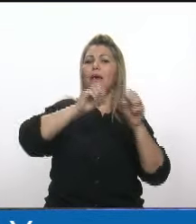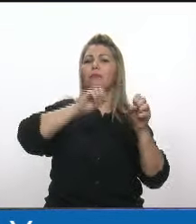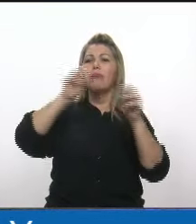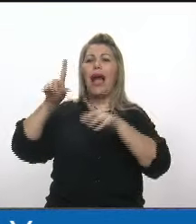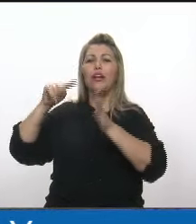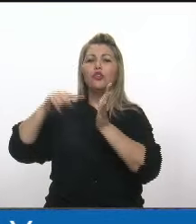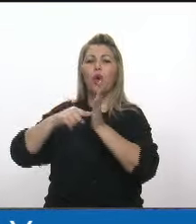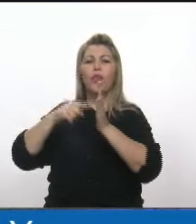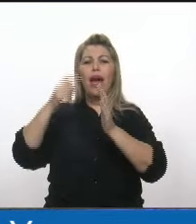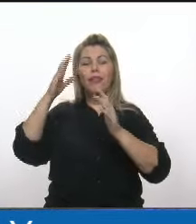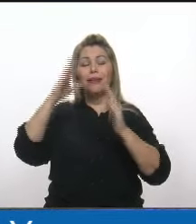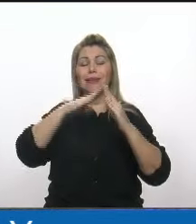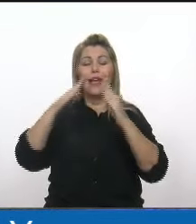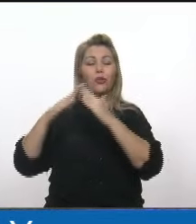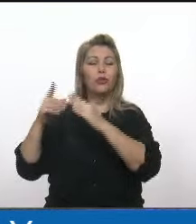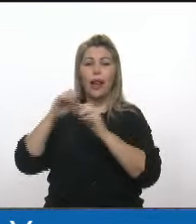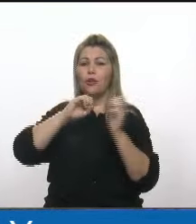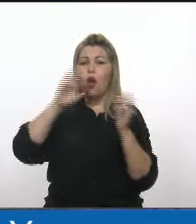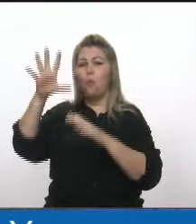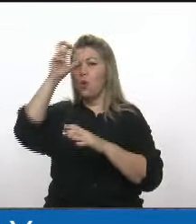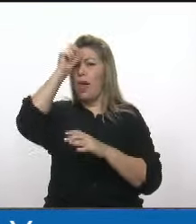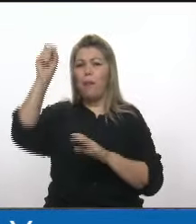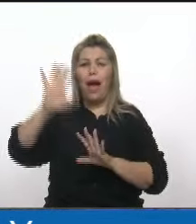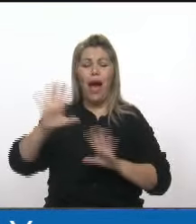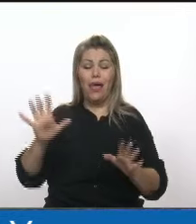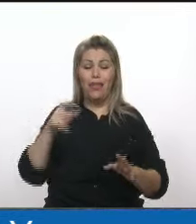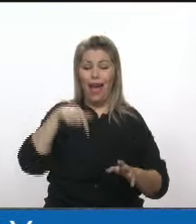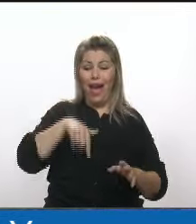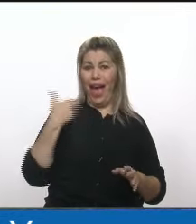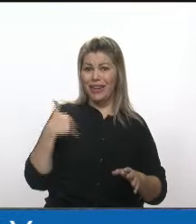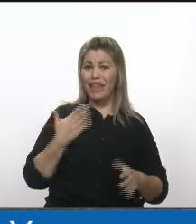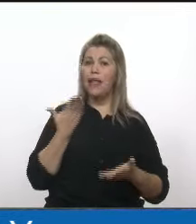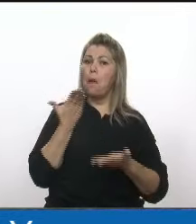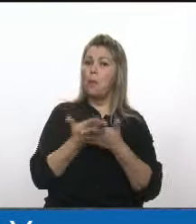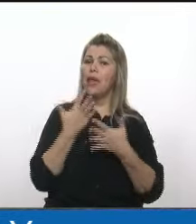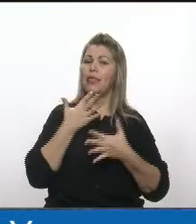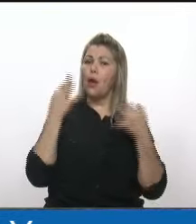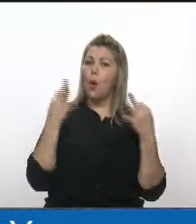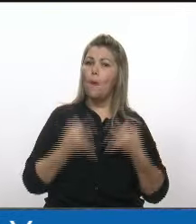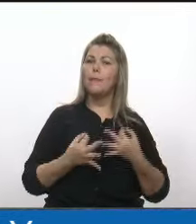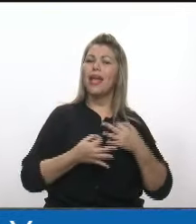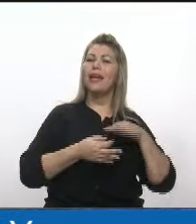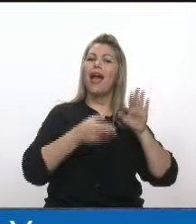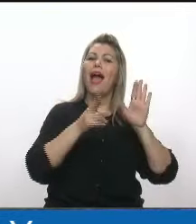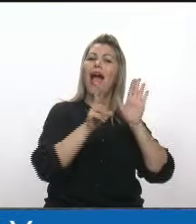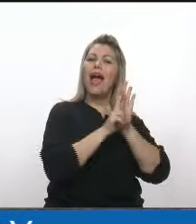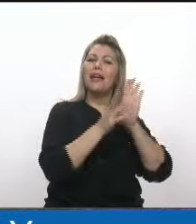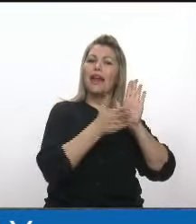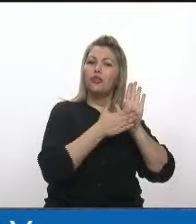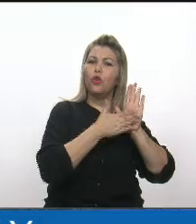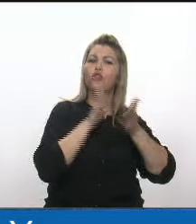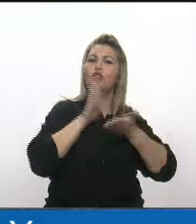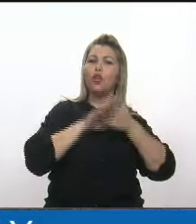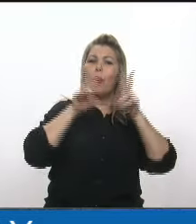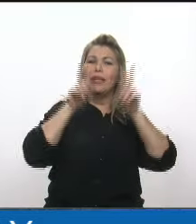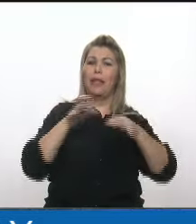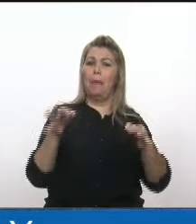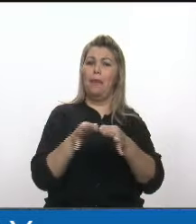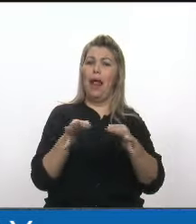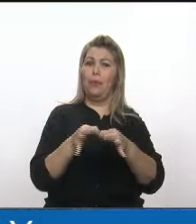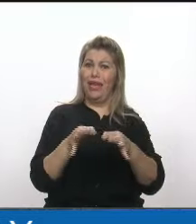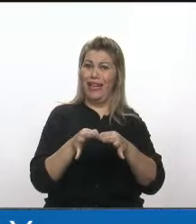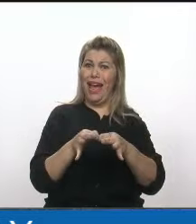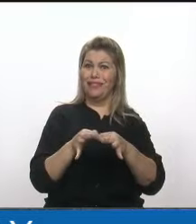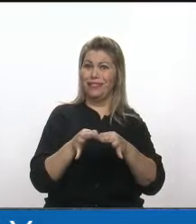a esa ciudad para un país como la Argentina que exige el cumplimiento de las resoluciones sobre la cuestión malvinas de las